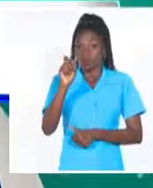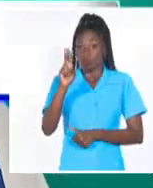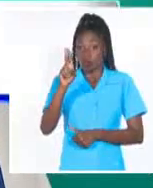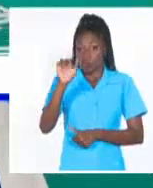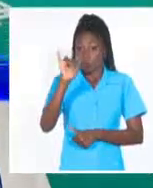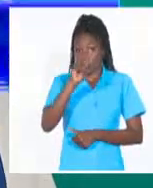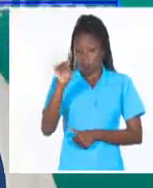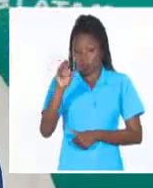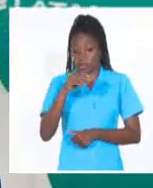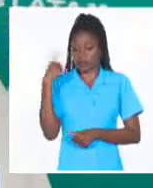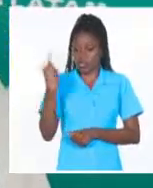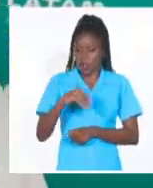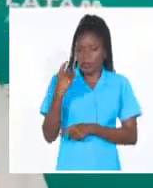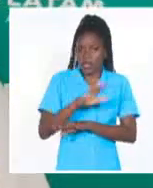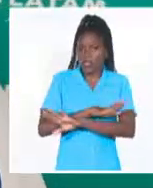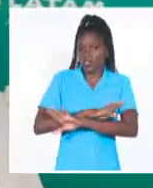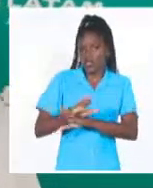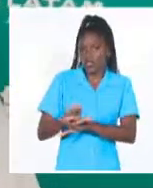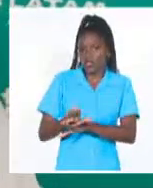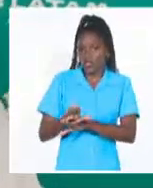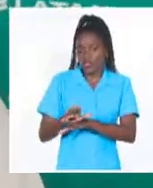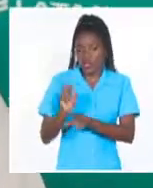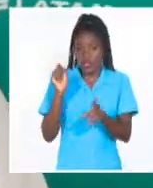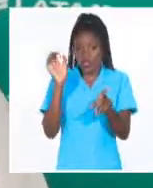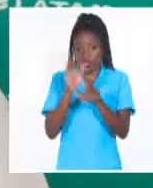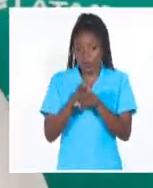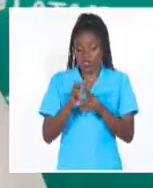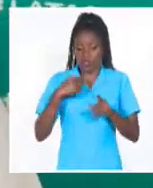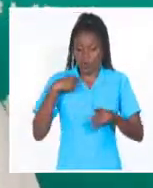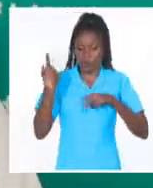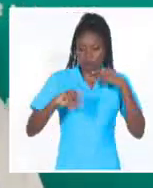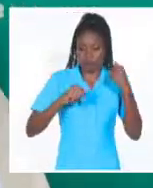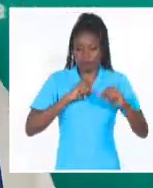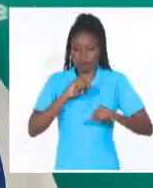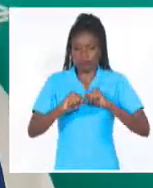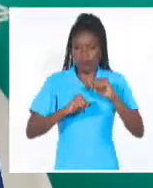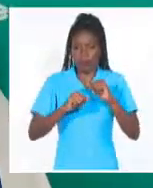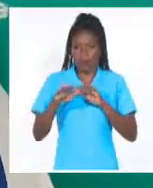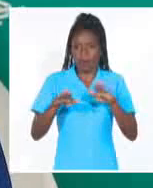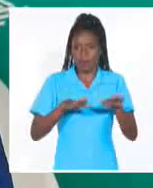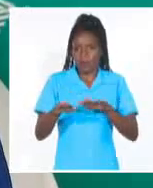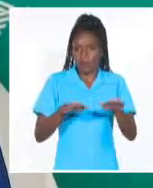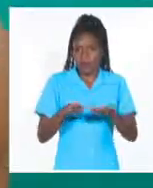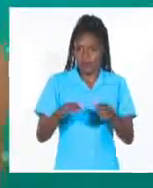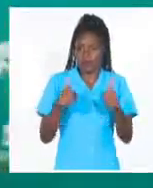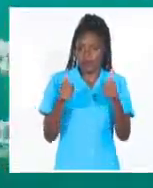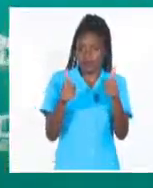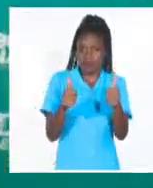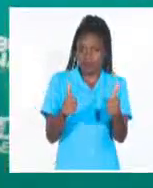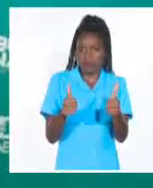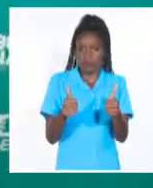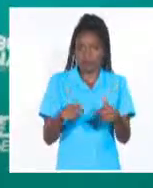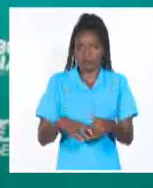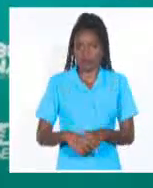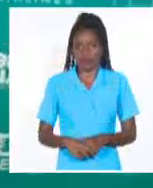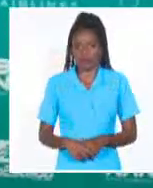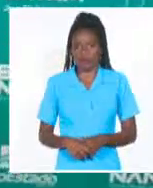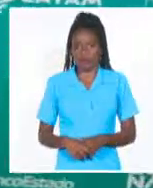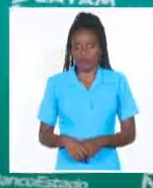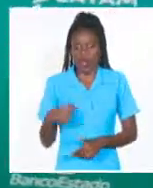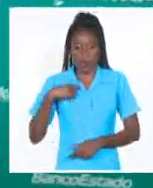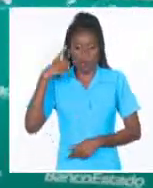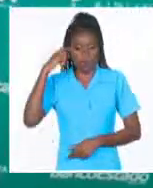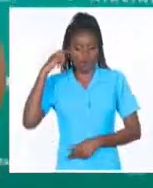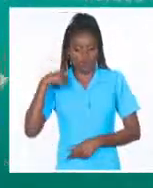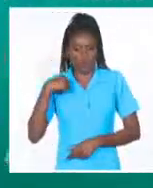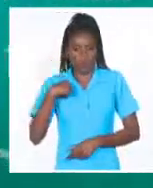allá. Y desde que empecé a calentar, sentía que estaba en forma y creí en mí. El sueño de Guzmán es enfrentar la